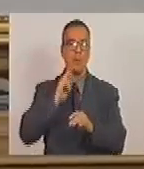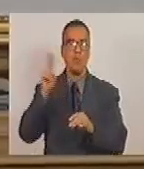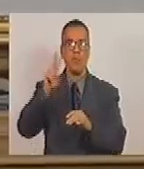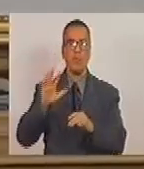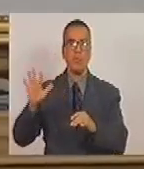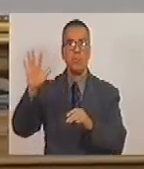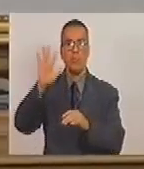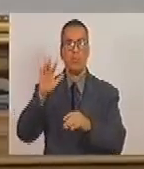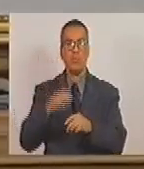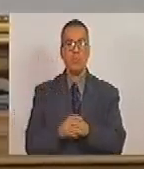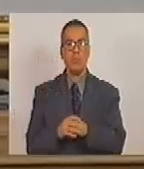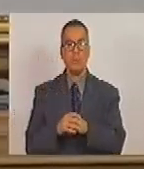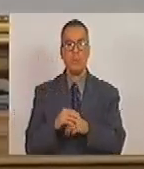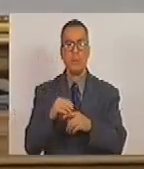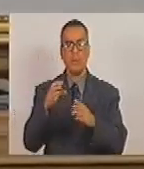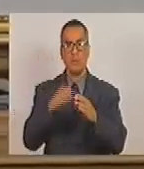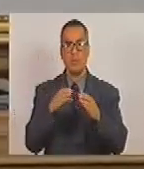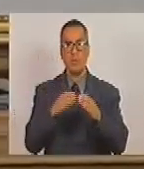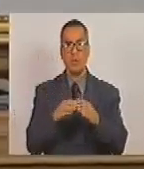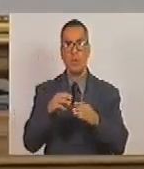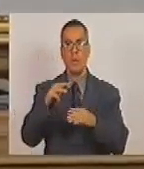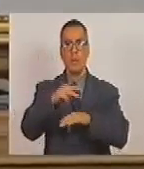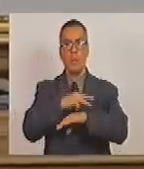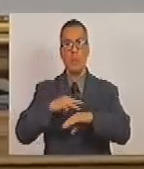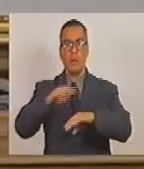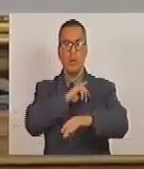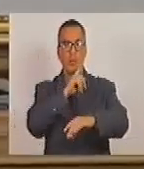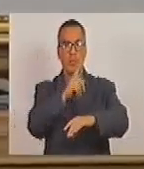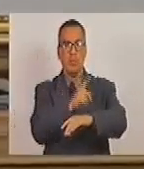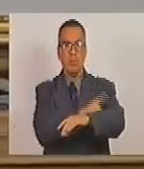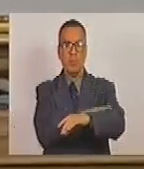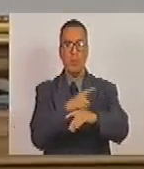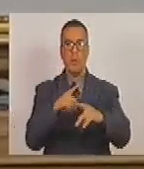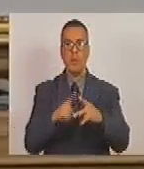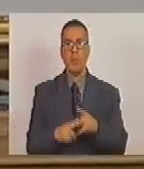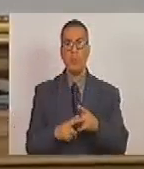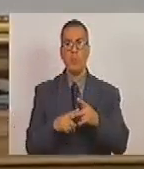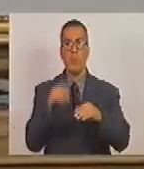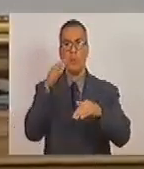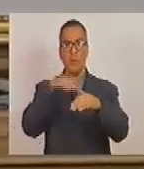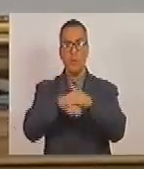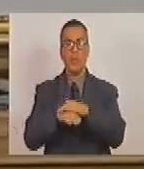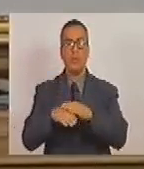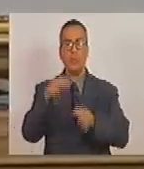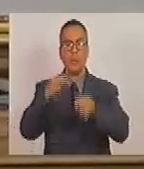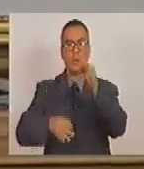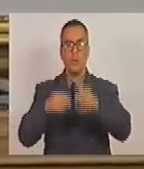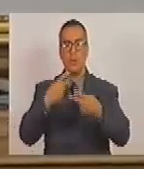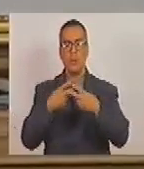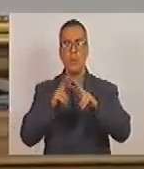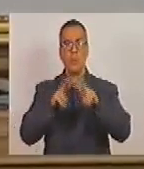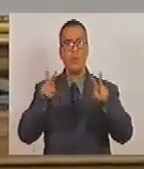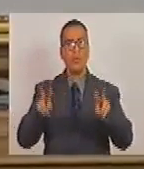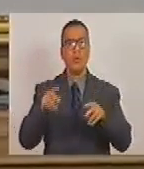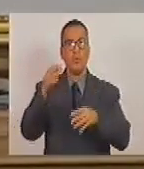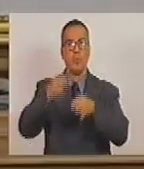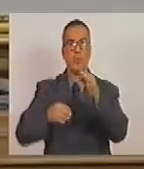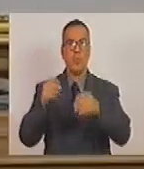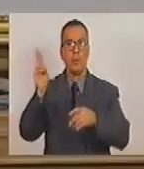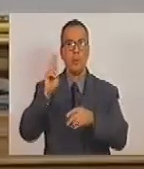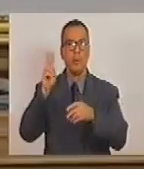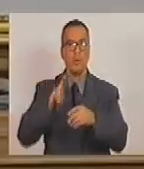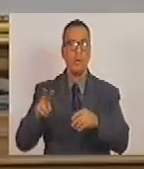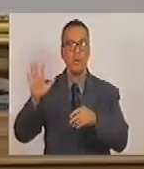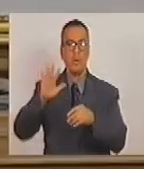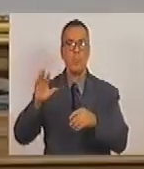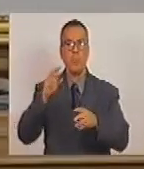de Venezuela y al ciudadano ministro del Poder Popular de Interior, Justicia y Paz de la República Bolivariana de Venezuela, a los